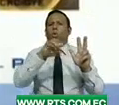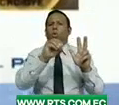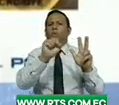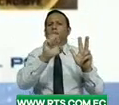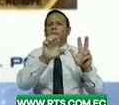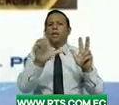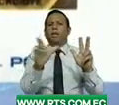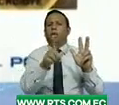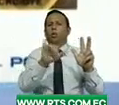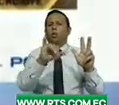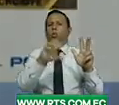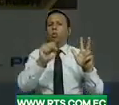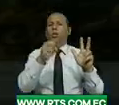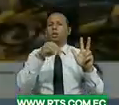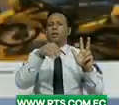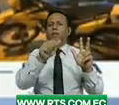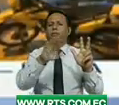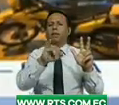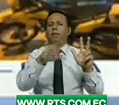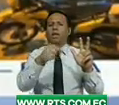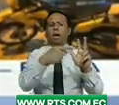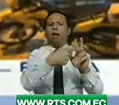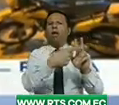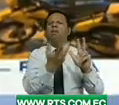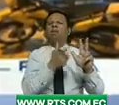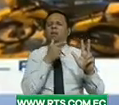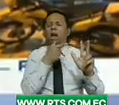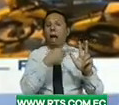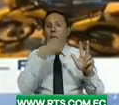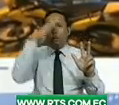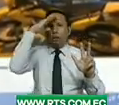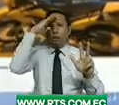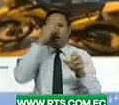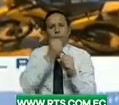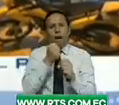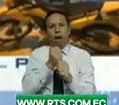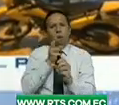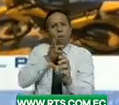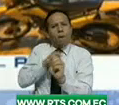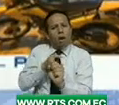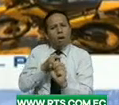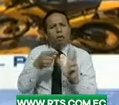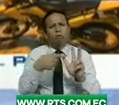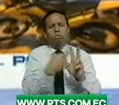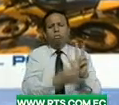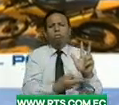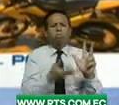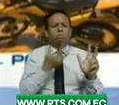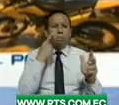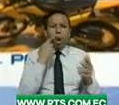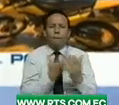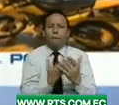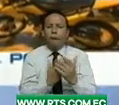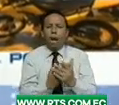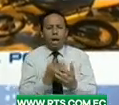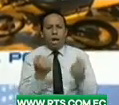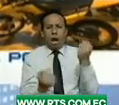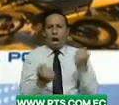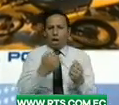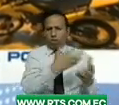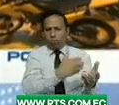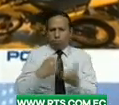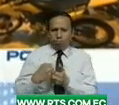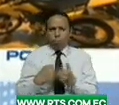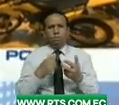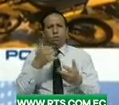activo. Evidencias: dos vehículos recuperados, una moto, dos teléfonos, tres cascos,